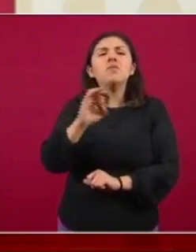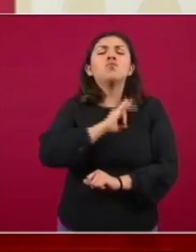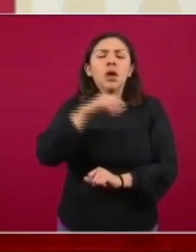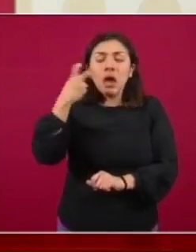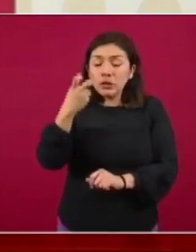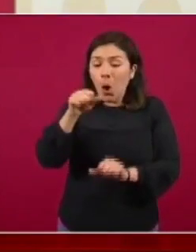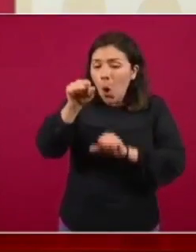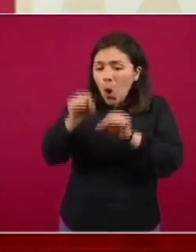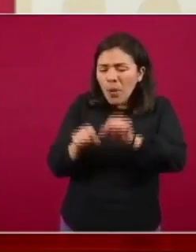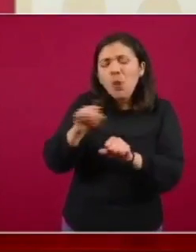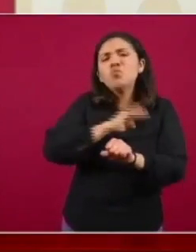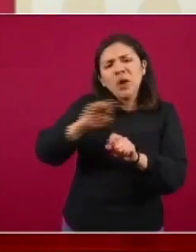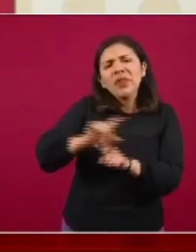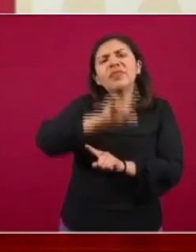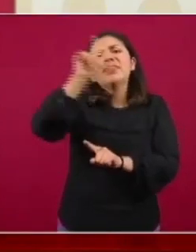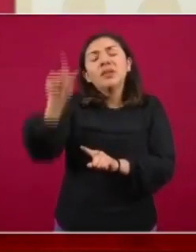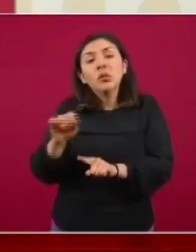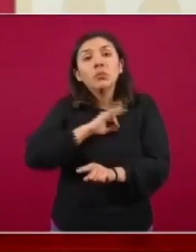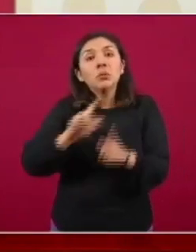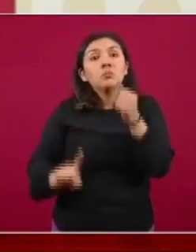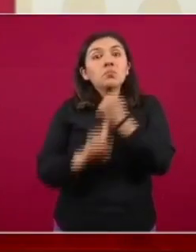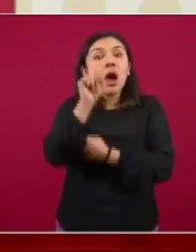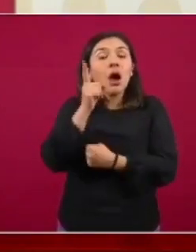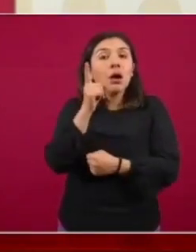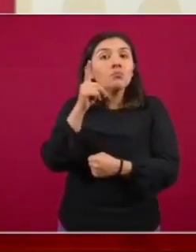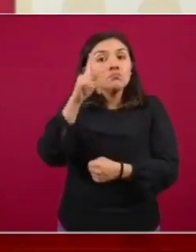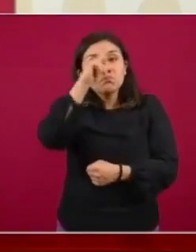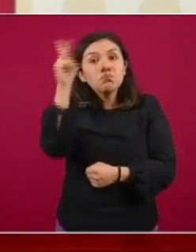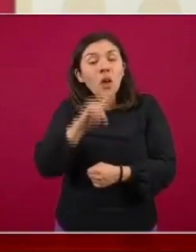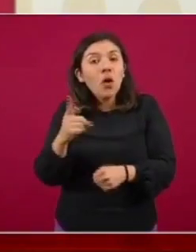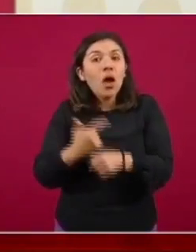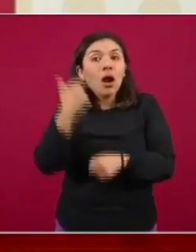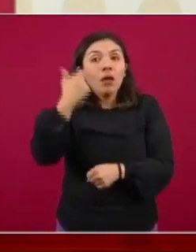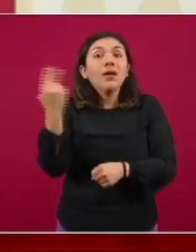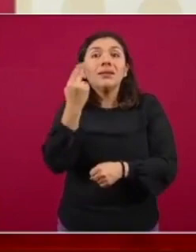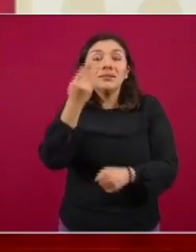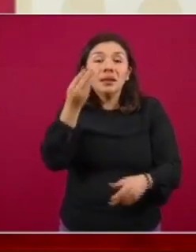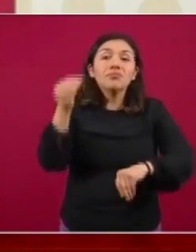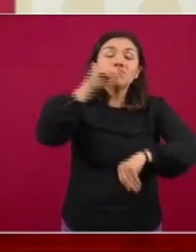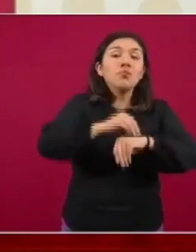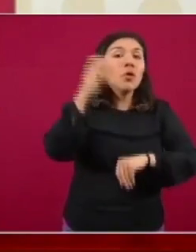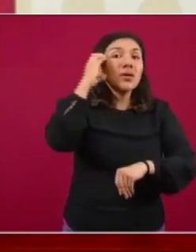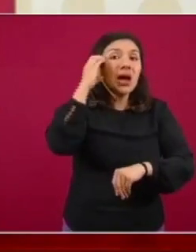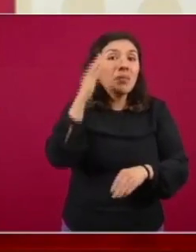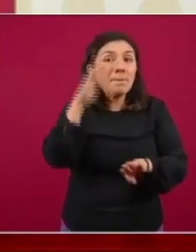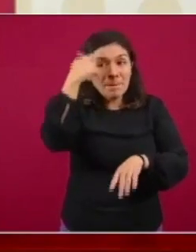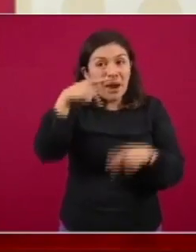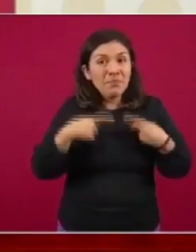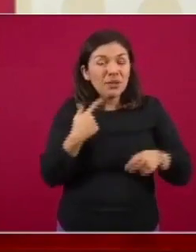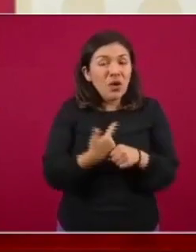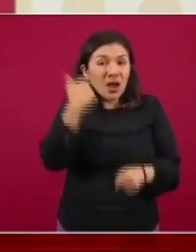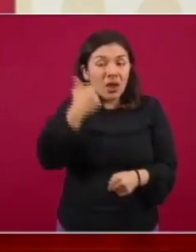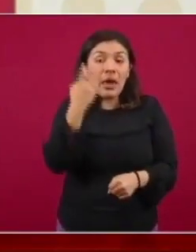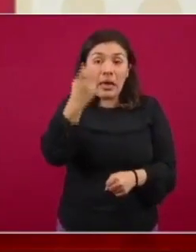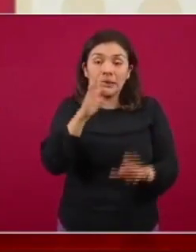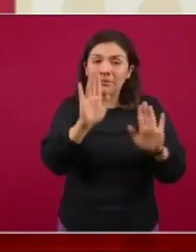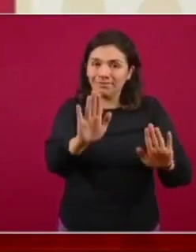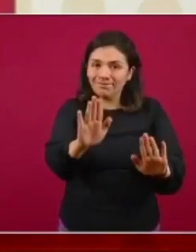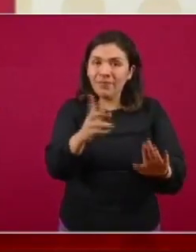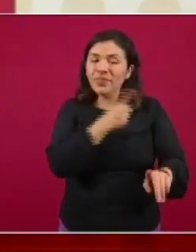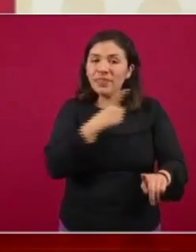posponerse, puede complicarse y por lo tanto ocupar una cama de terapia intensiva. Entonces el primer paso es